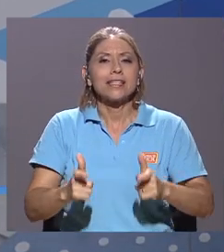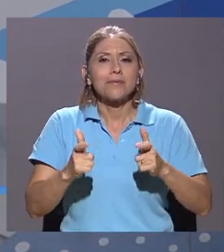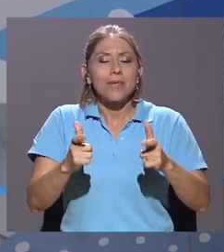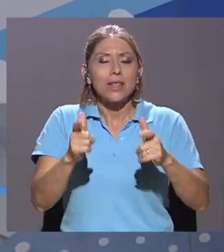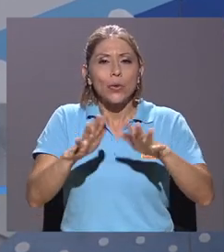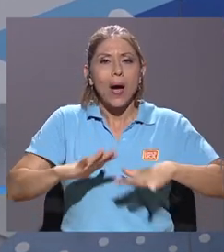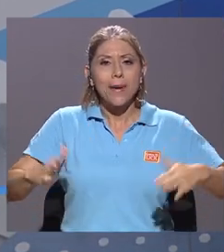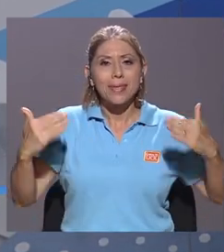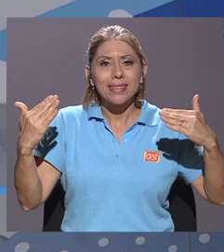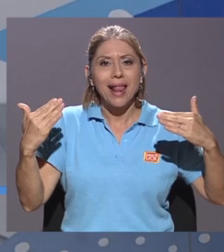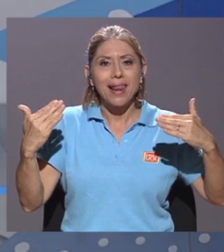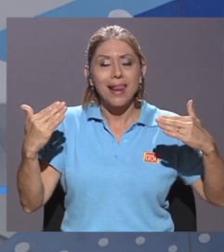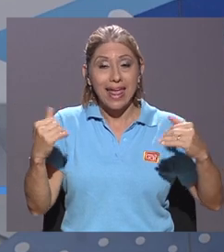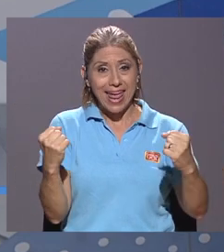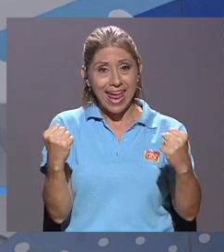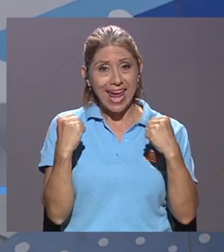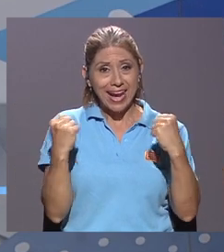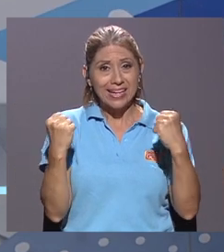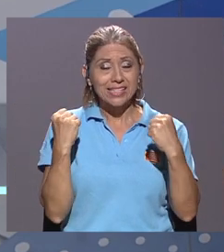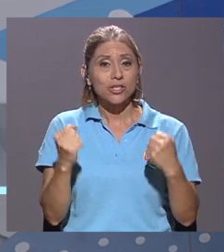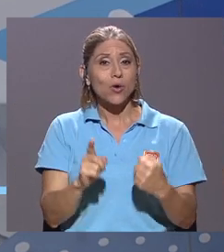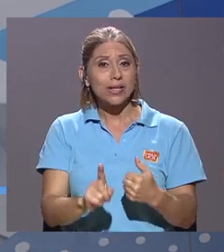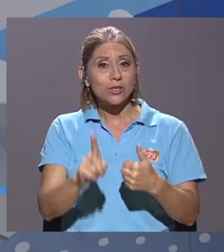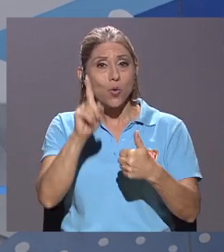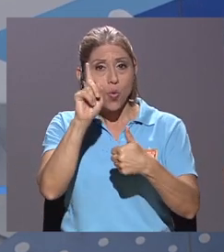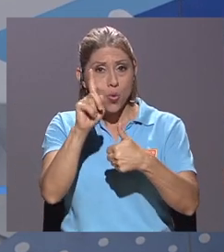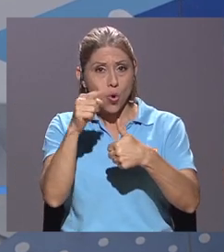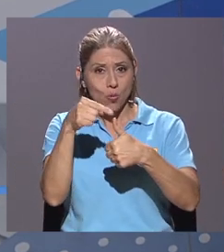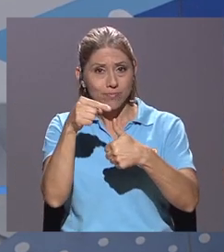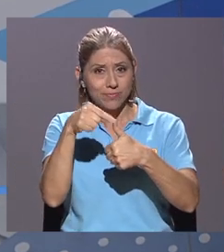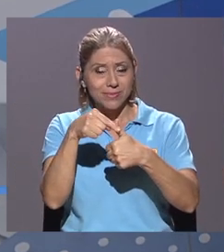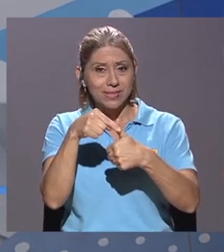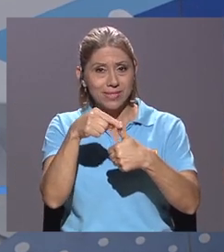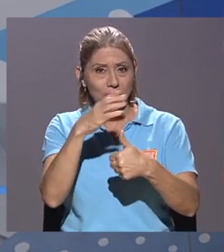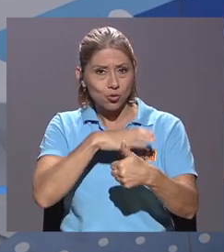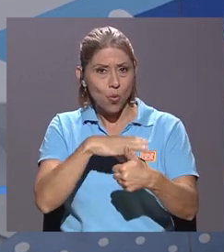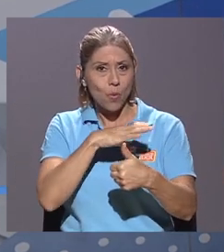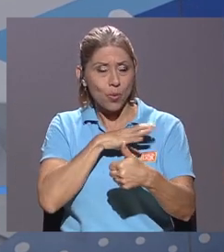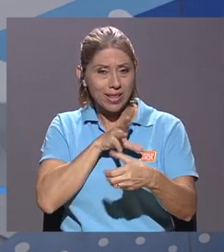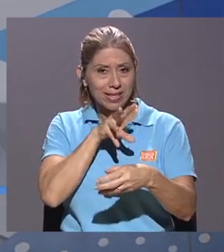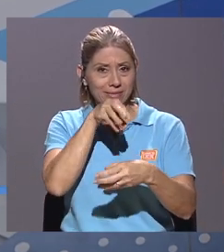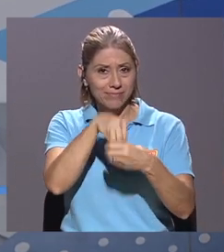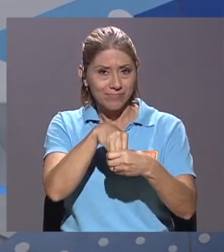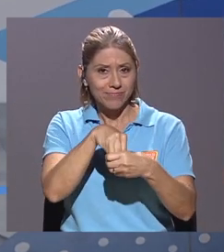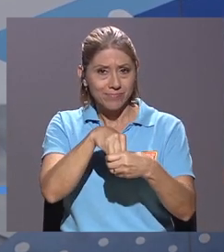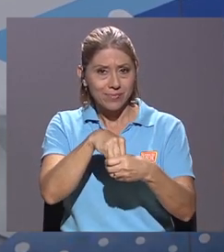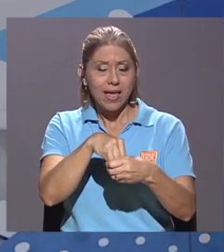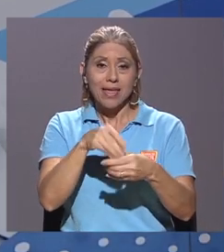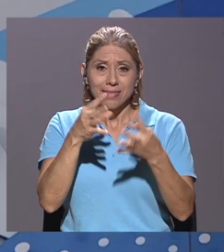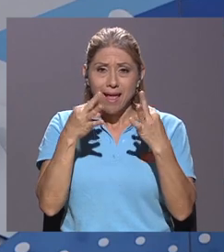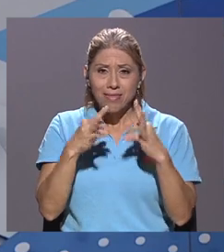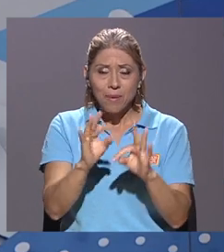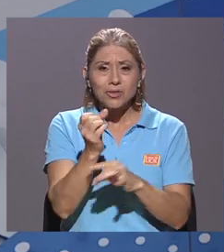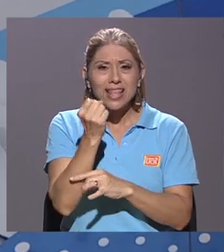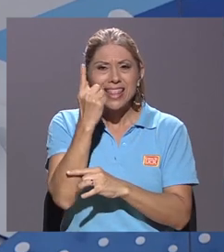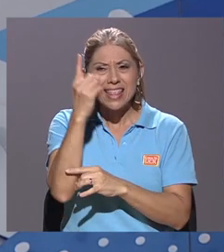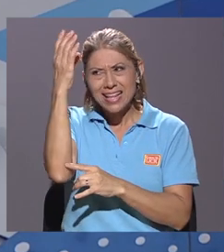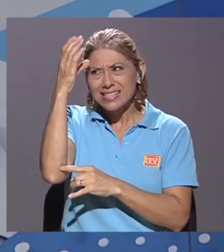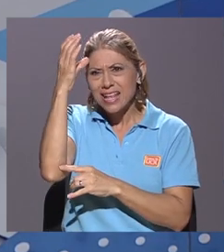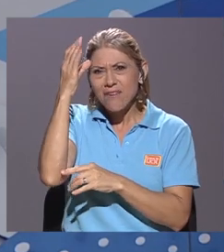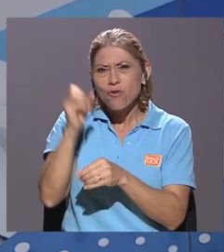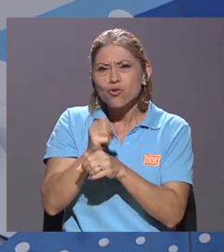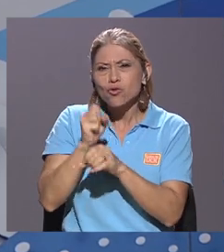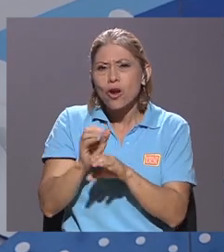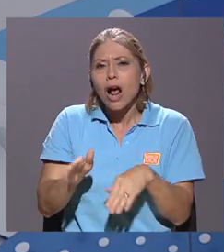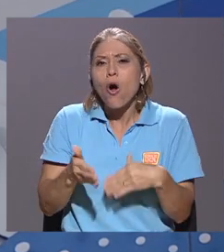componentes que que tienen este efecto y entonces pues tratamos de entender cómo funciona el cerebro en relación con